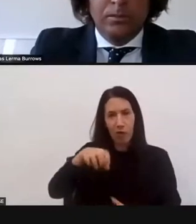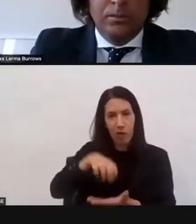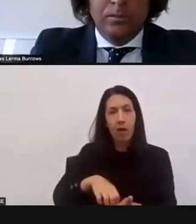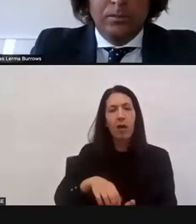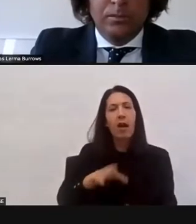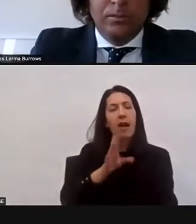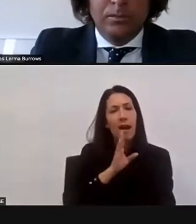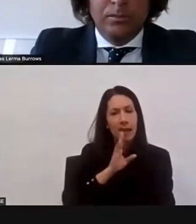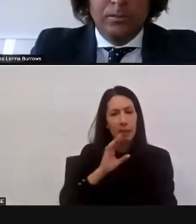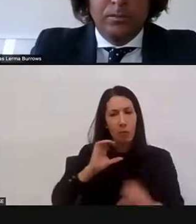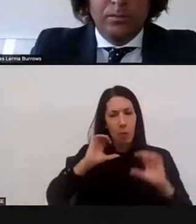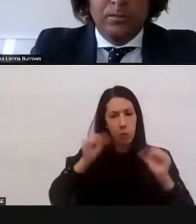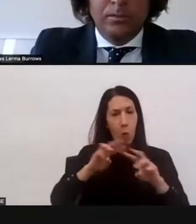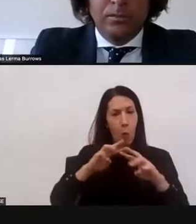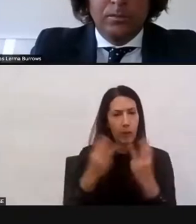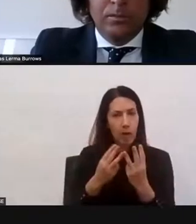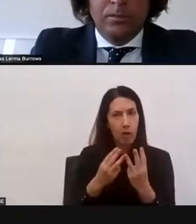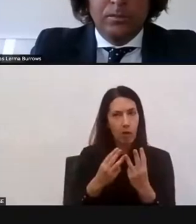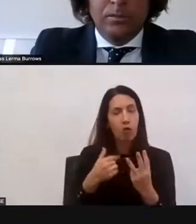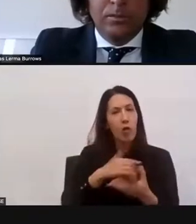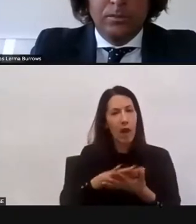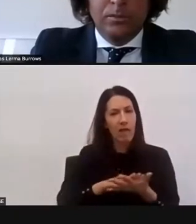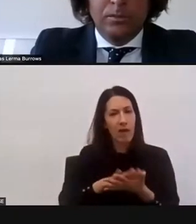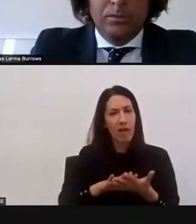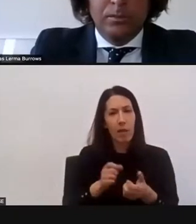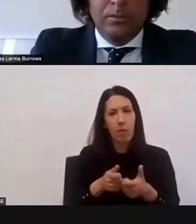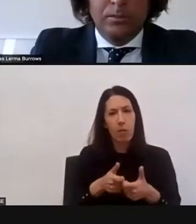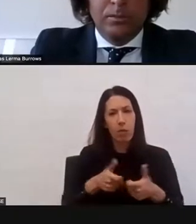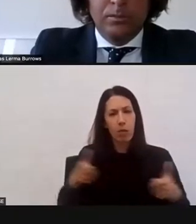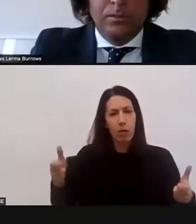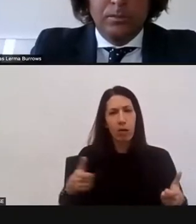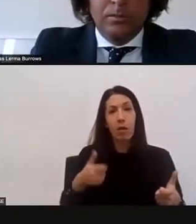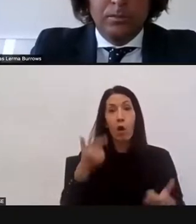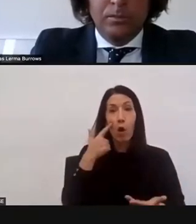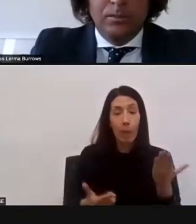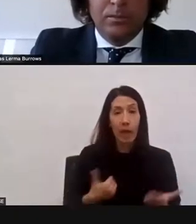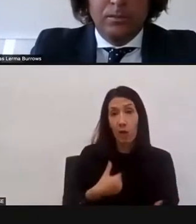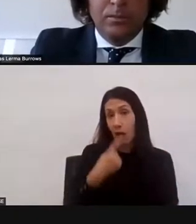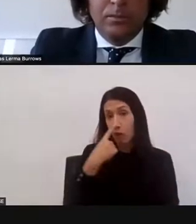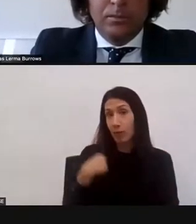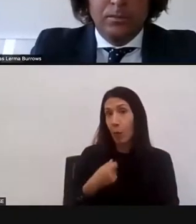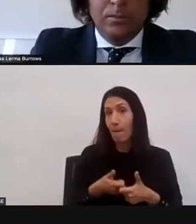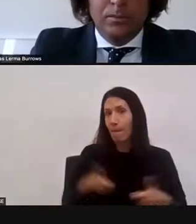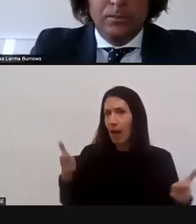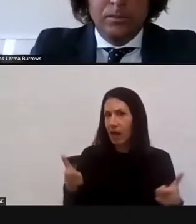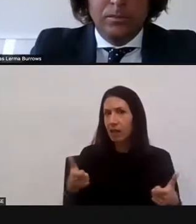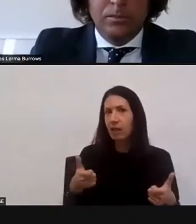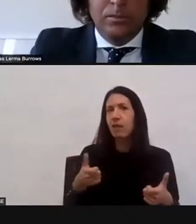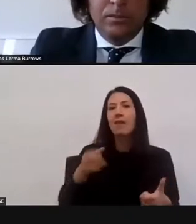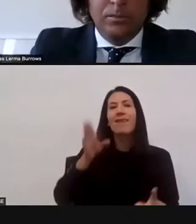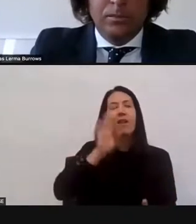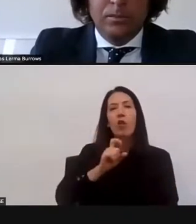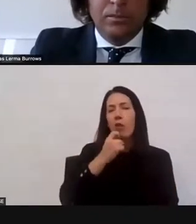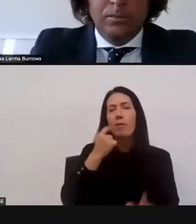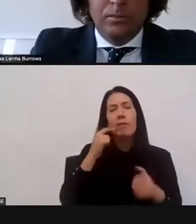principio, o sacaba a colación, el incremento con respecto al año pasado de los delitos de odio, especialmente,